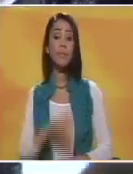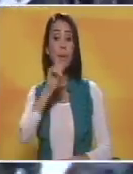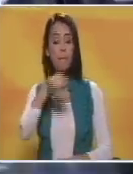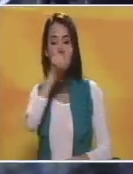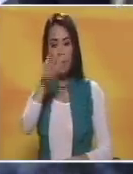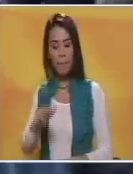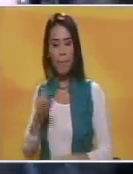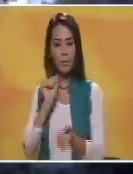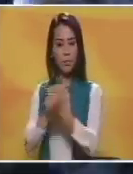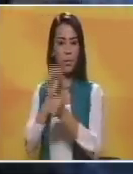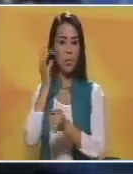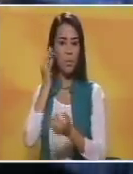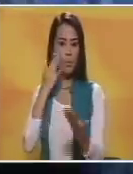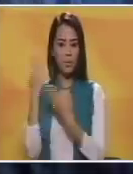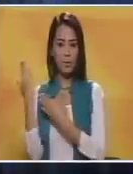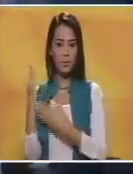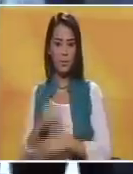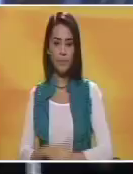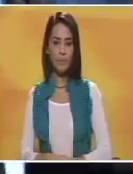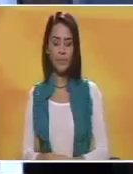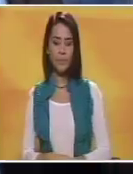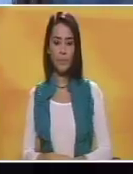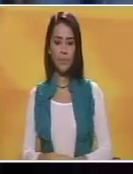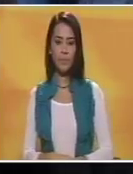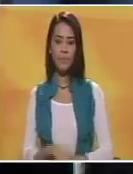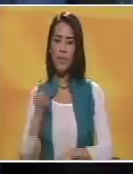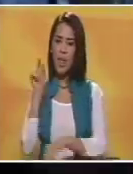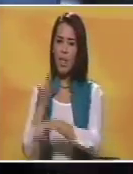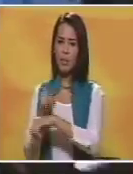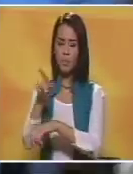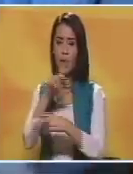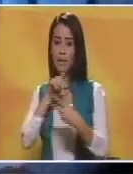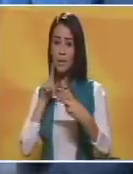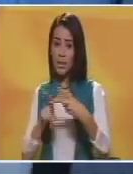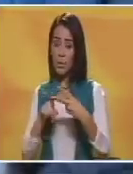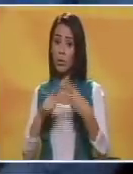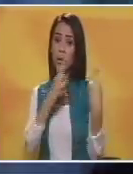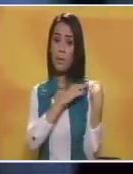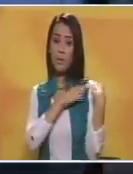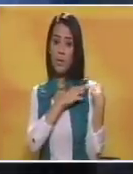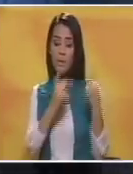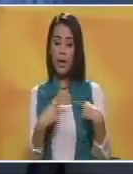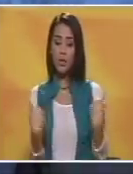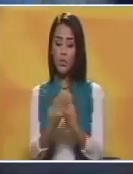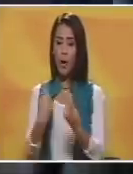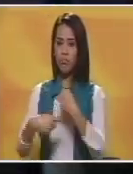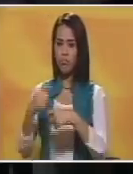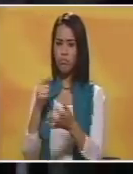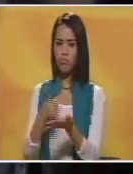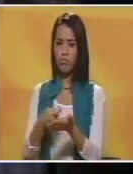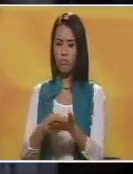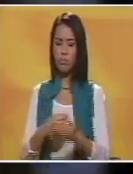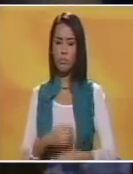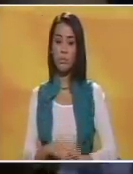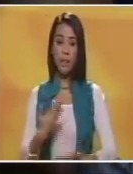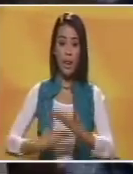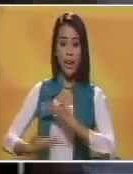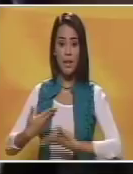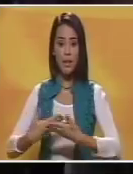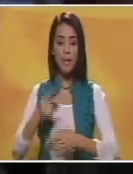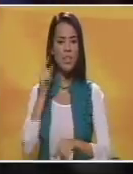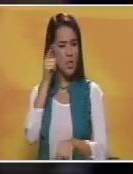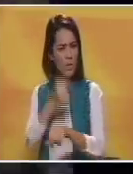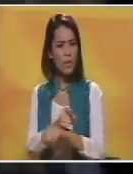Ángela Campuzano Santos, alias La Negra, quien es señalada como la segunda al mando del negocio, quien además supuestamente obligaba a las